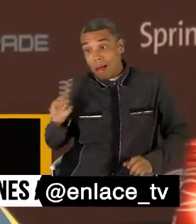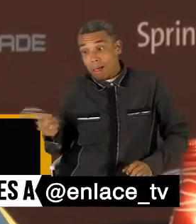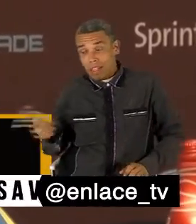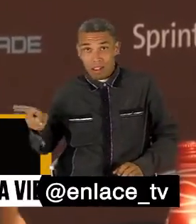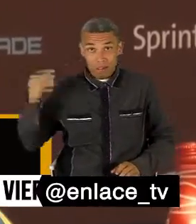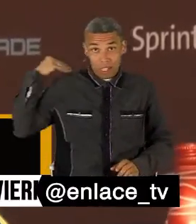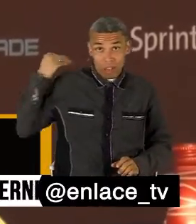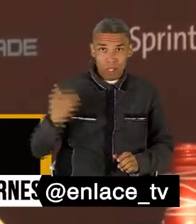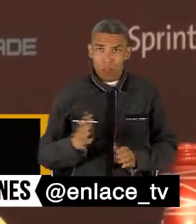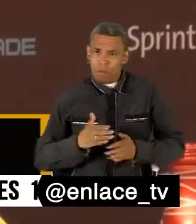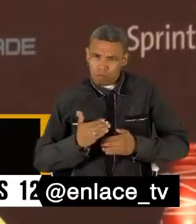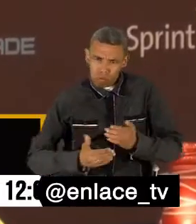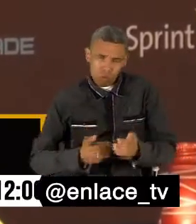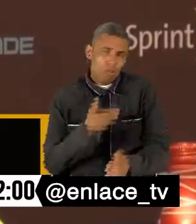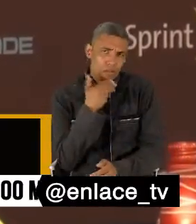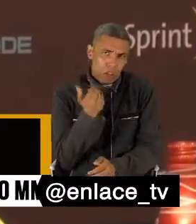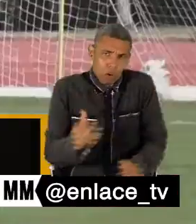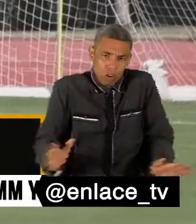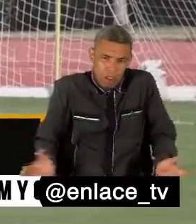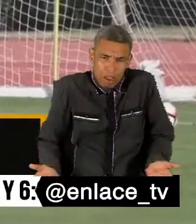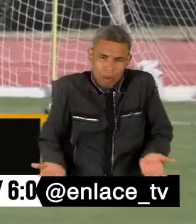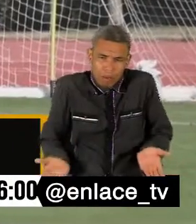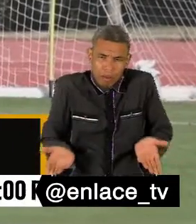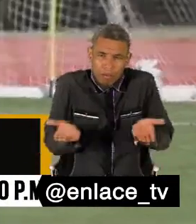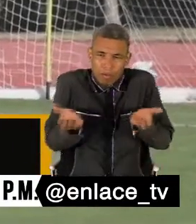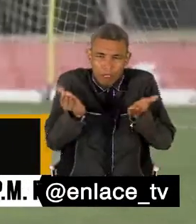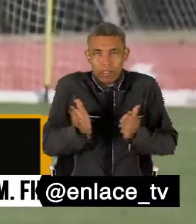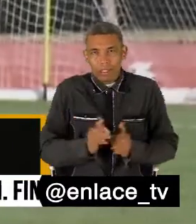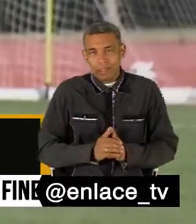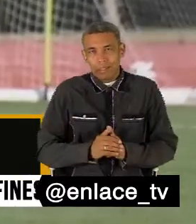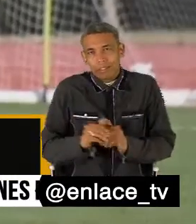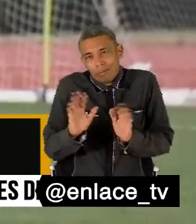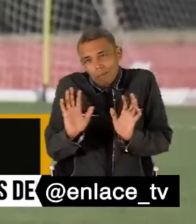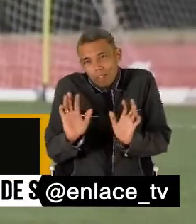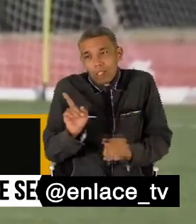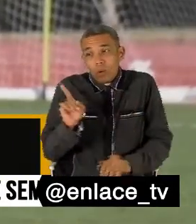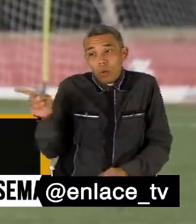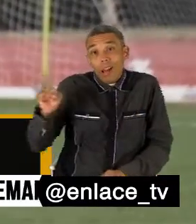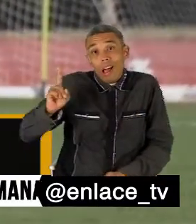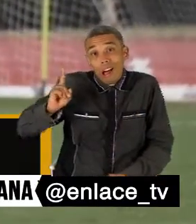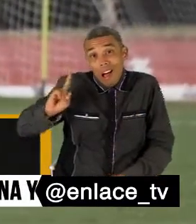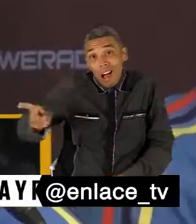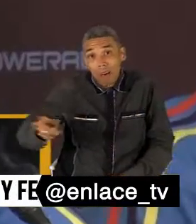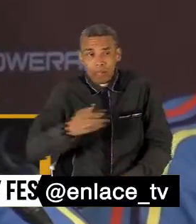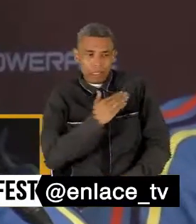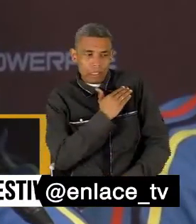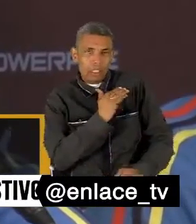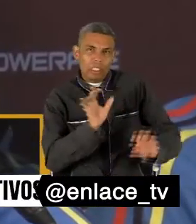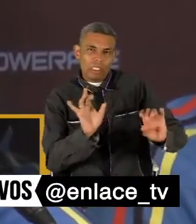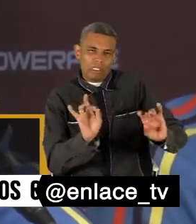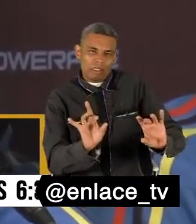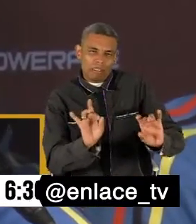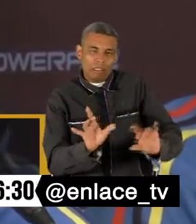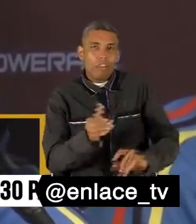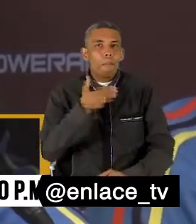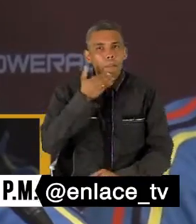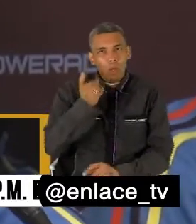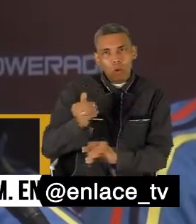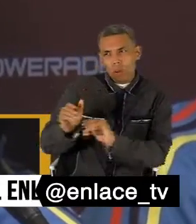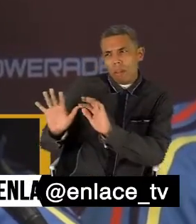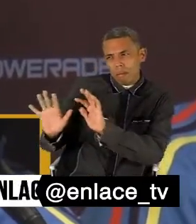pero como sabemos que siempre hay un tema de dolor, yo optaría siempre por la prudencia cuando uno cree